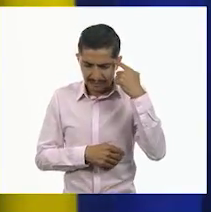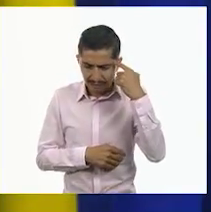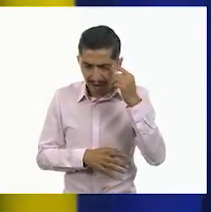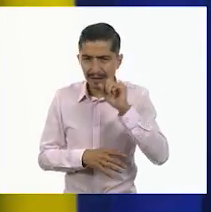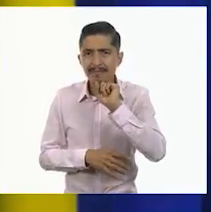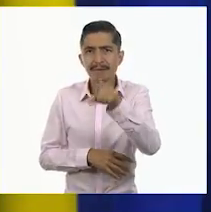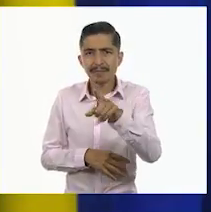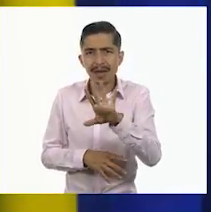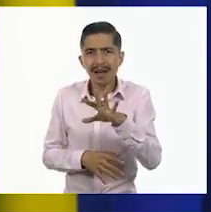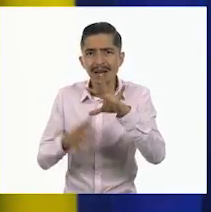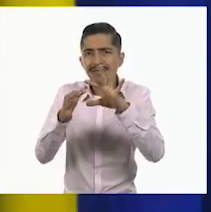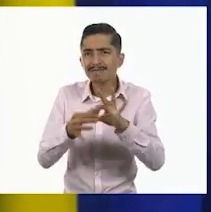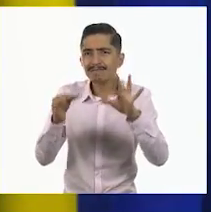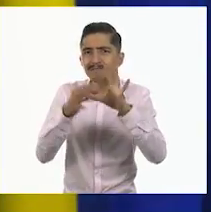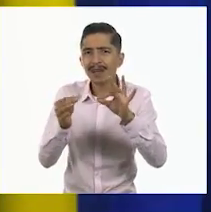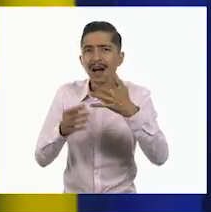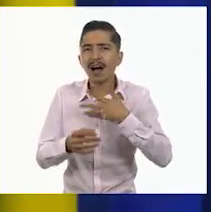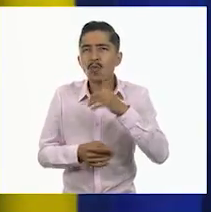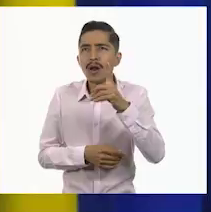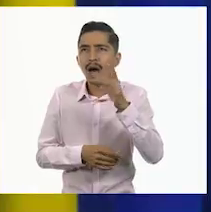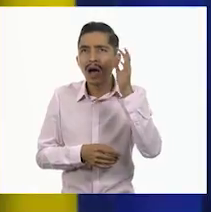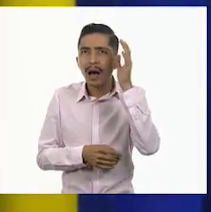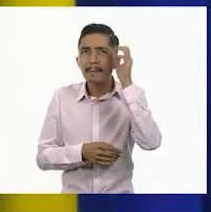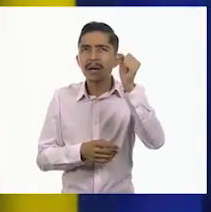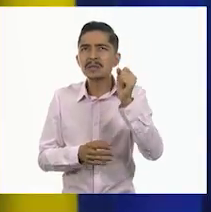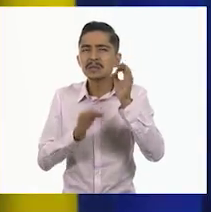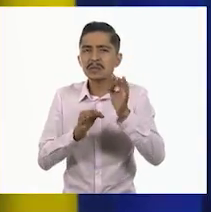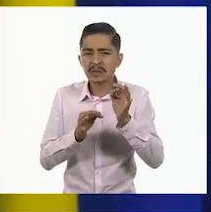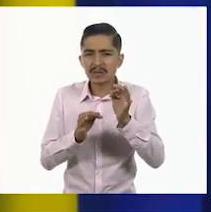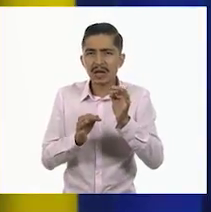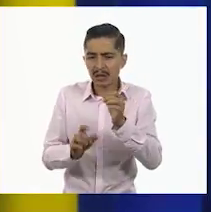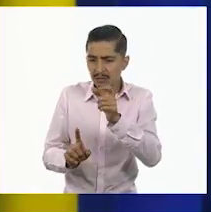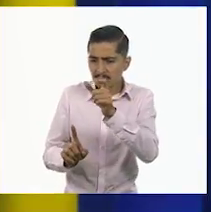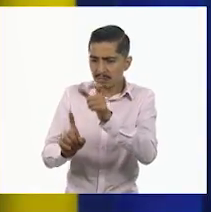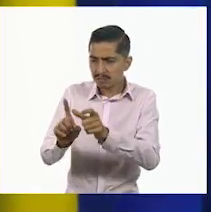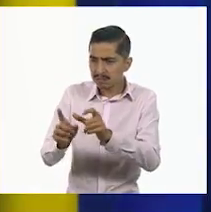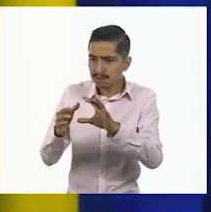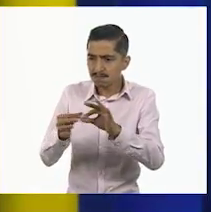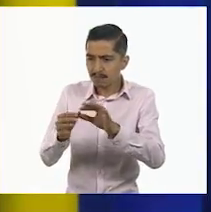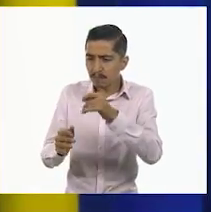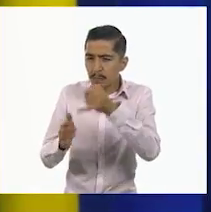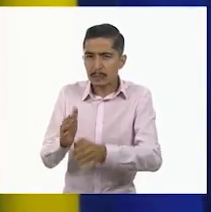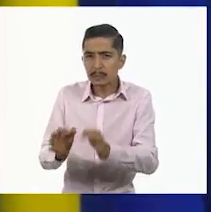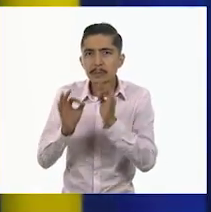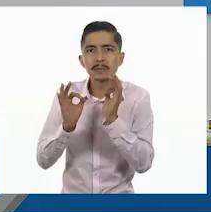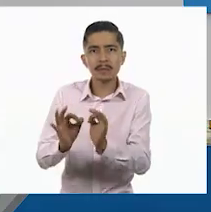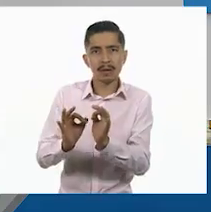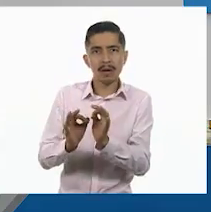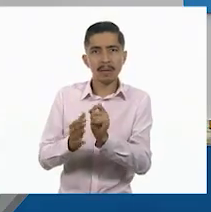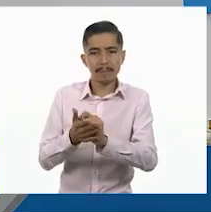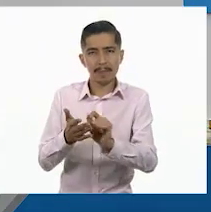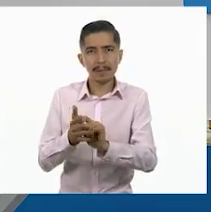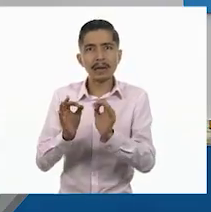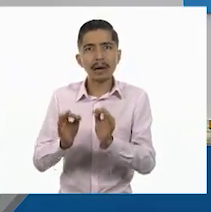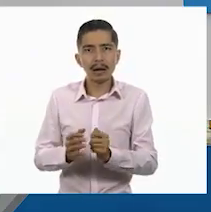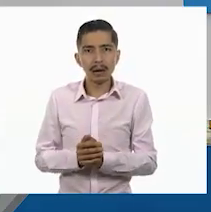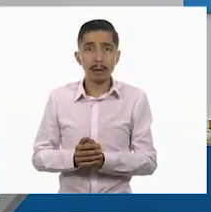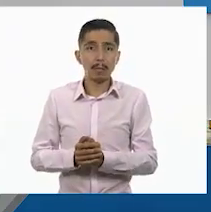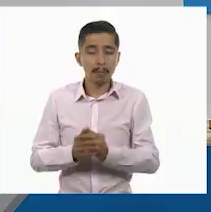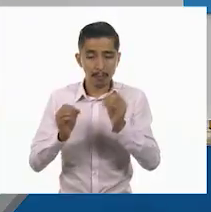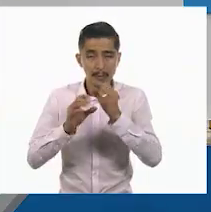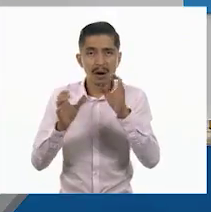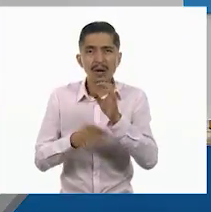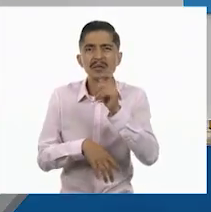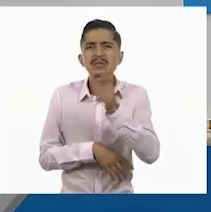comentado también que tenía una capacidad descriptiva impresionante. Sí, ¿y qué palabras